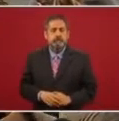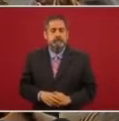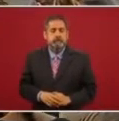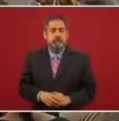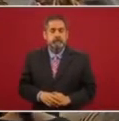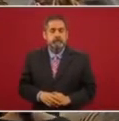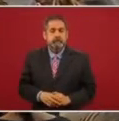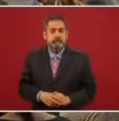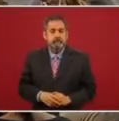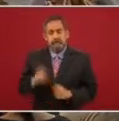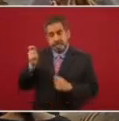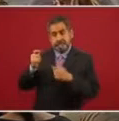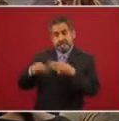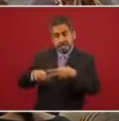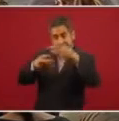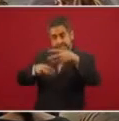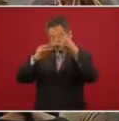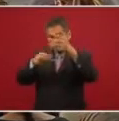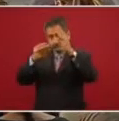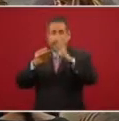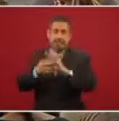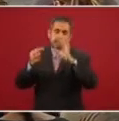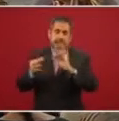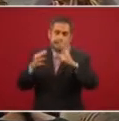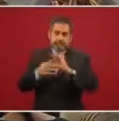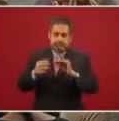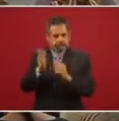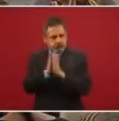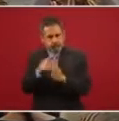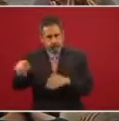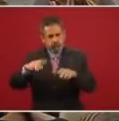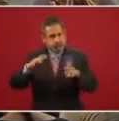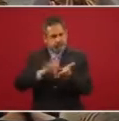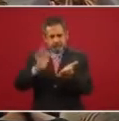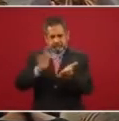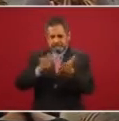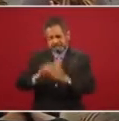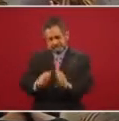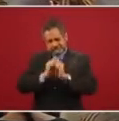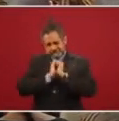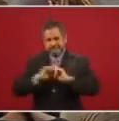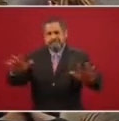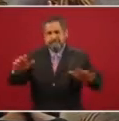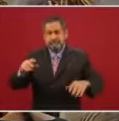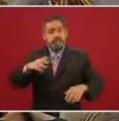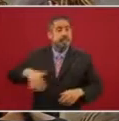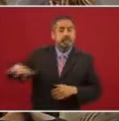vean toda ésta es la explicación por favor difundan y que lo vea todo el mundo para